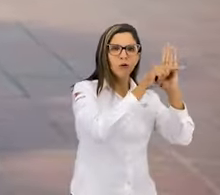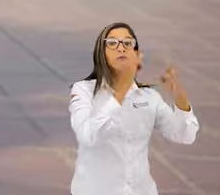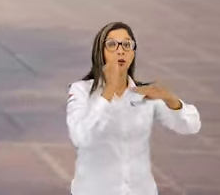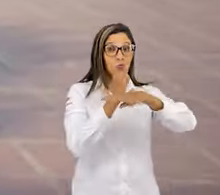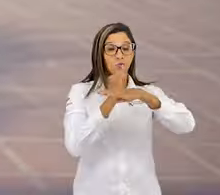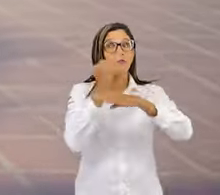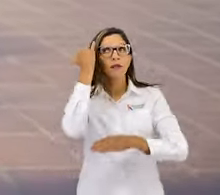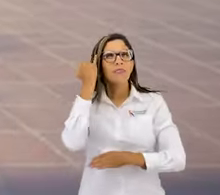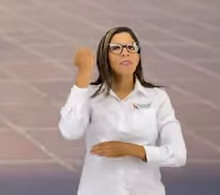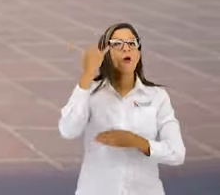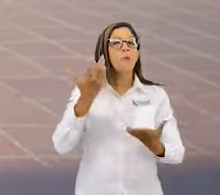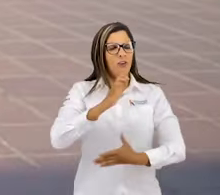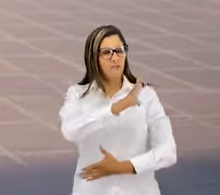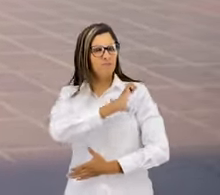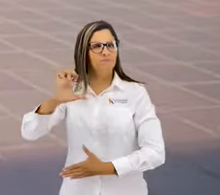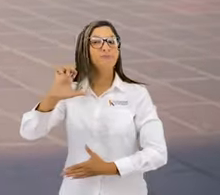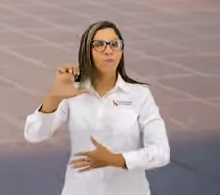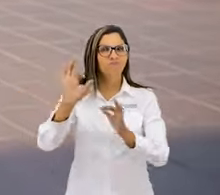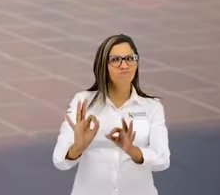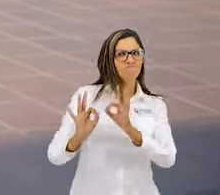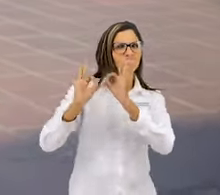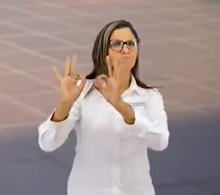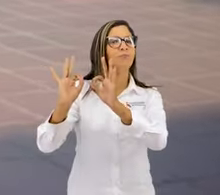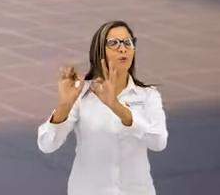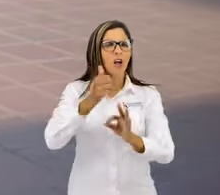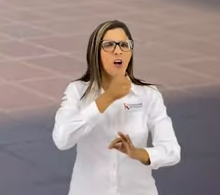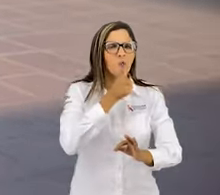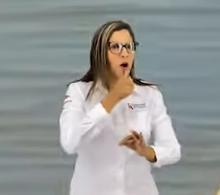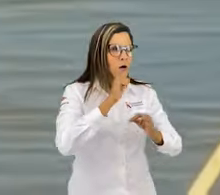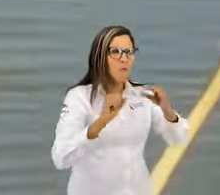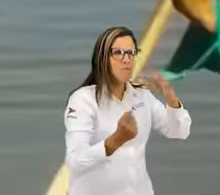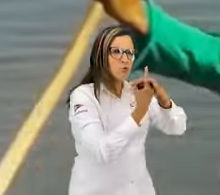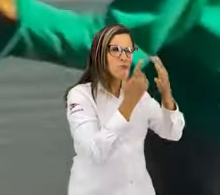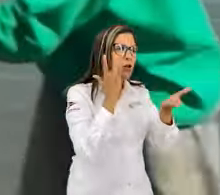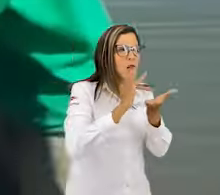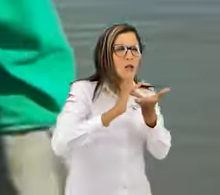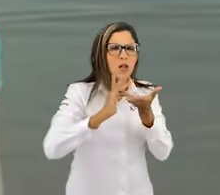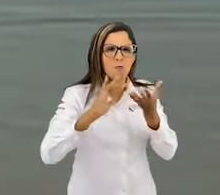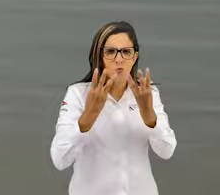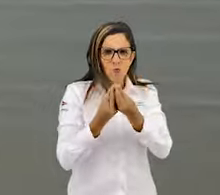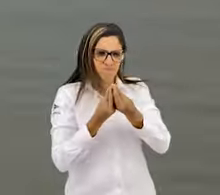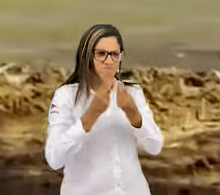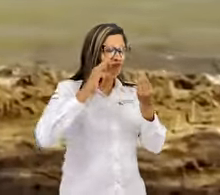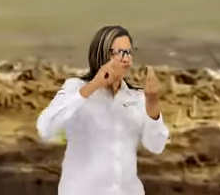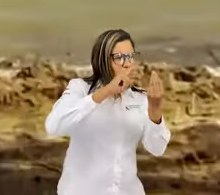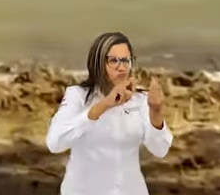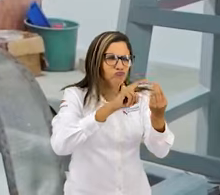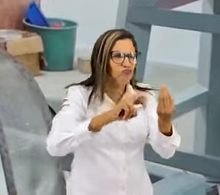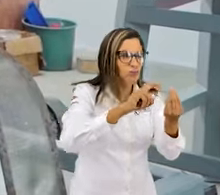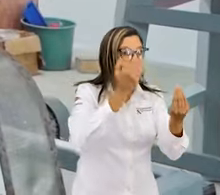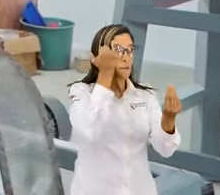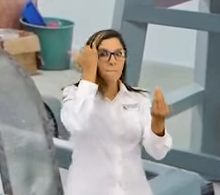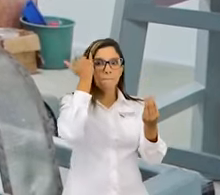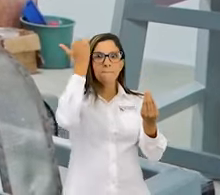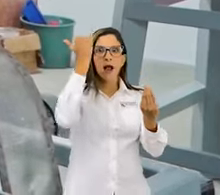de construcción colectiva de una política institucional de innovación y de emprendimiento. Logramos la creación de NutriAqua, primera spin-off